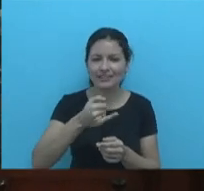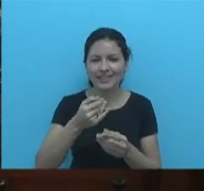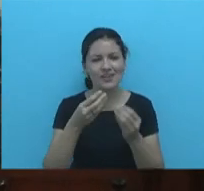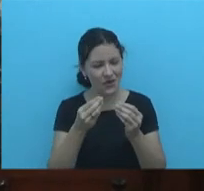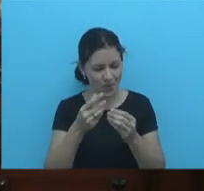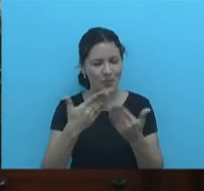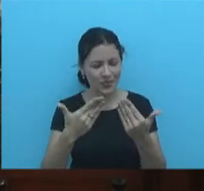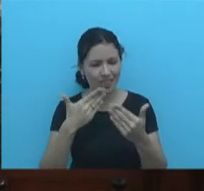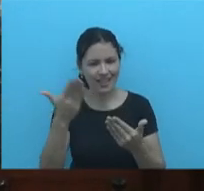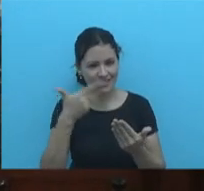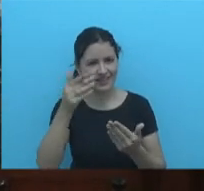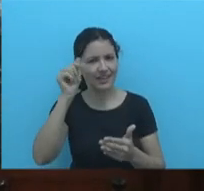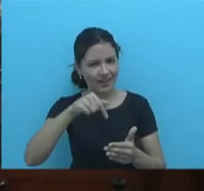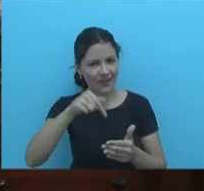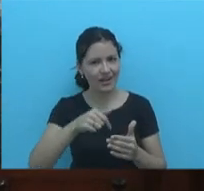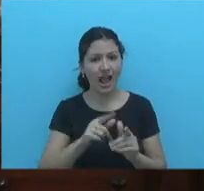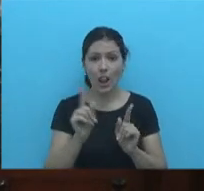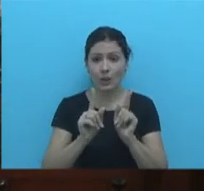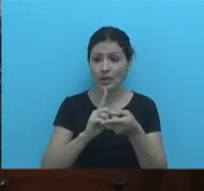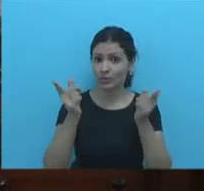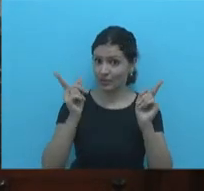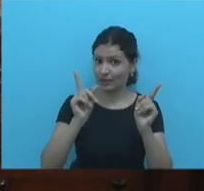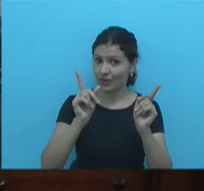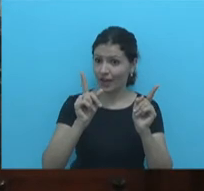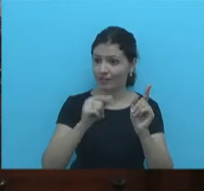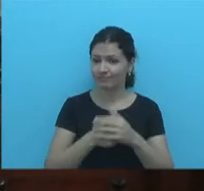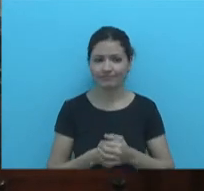pueden hacer. Algunas de las docentes,